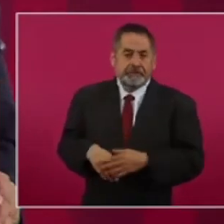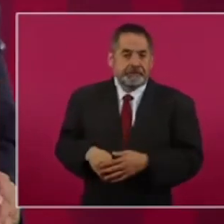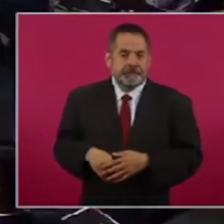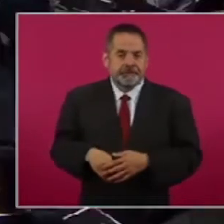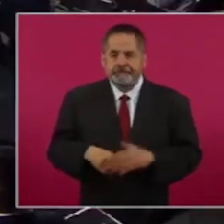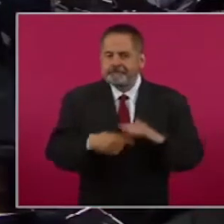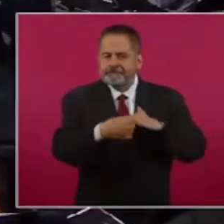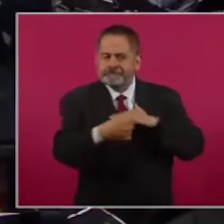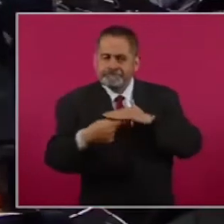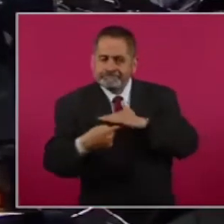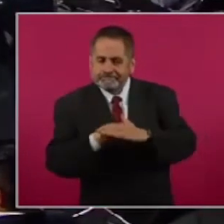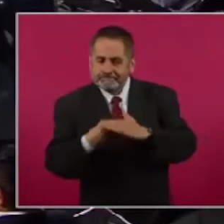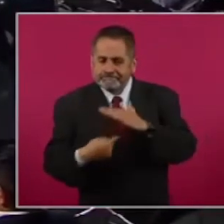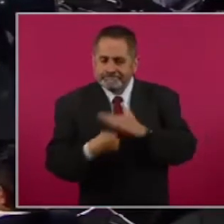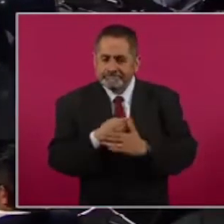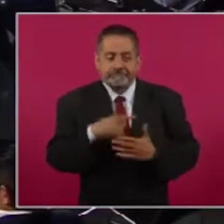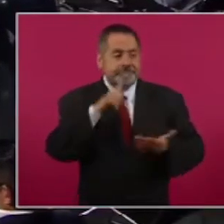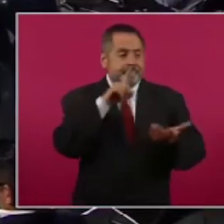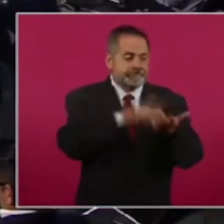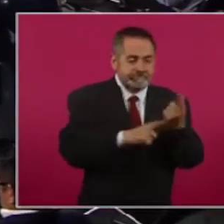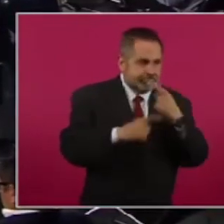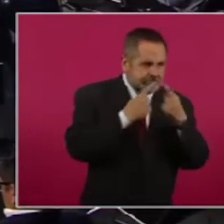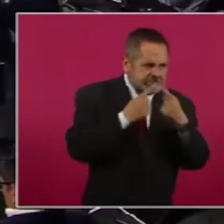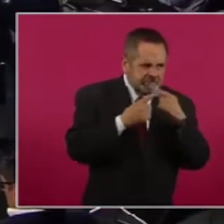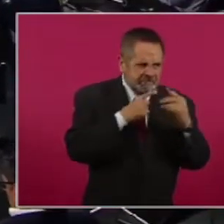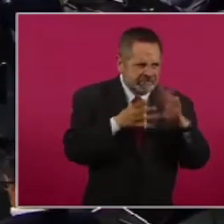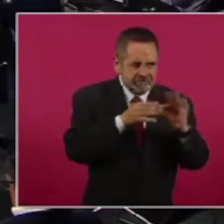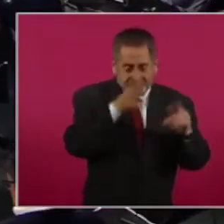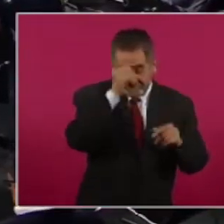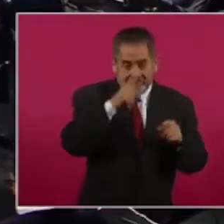información que hay una campaña